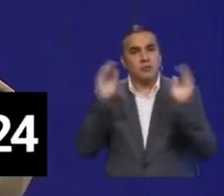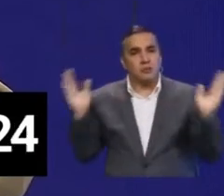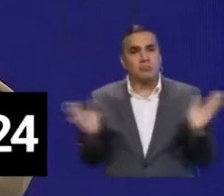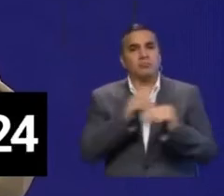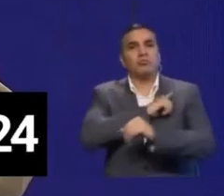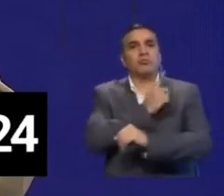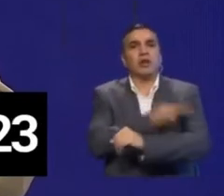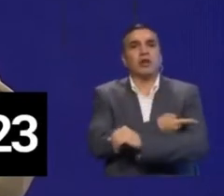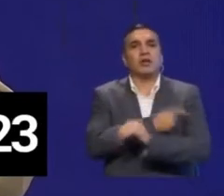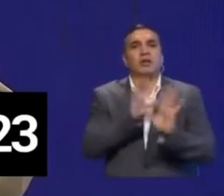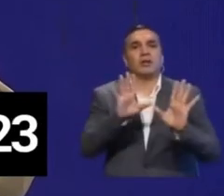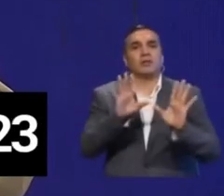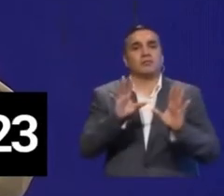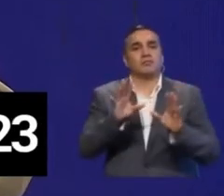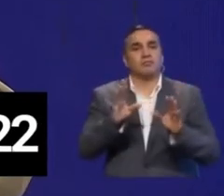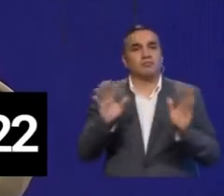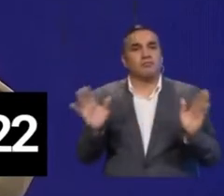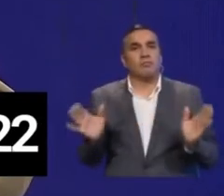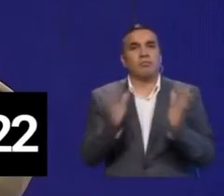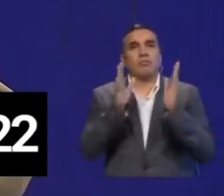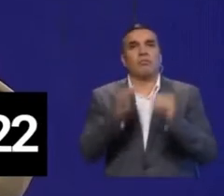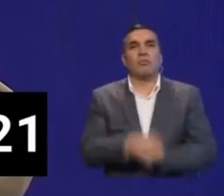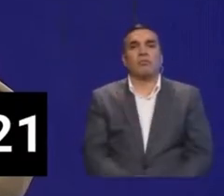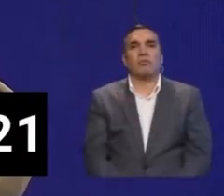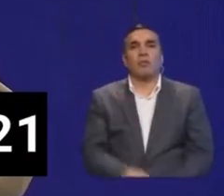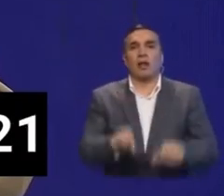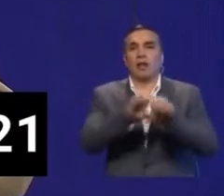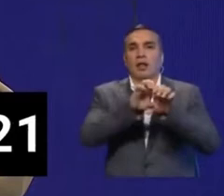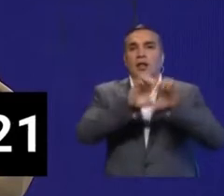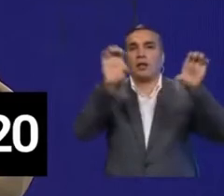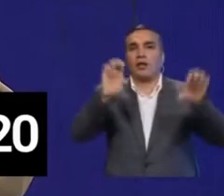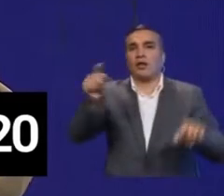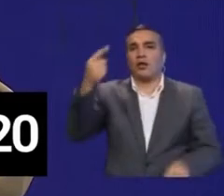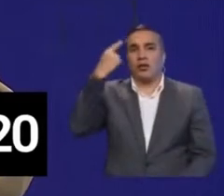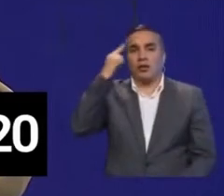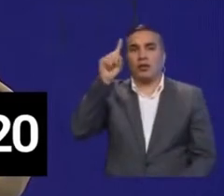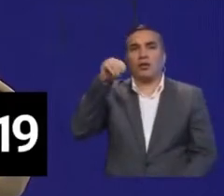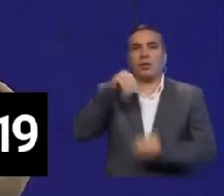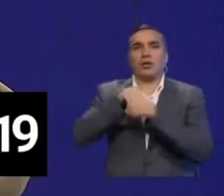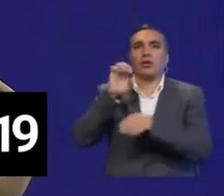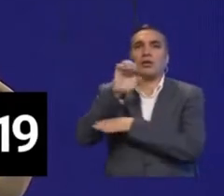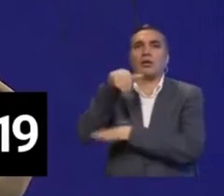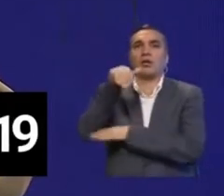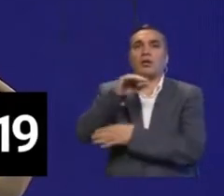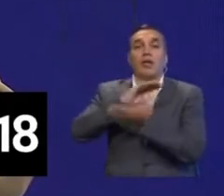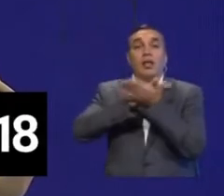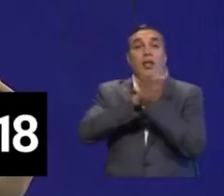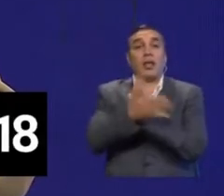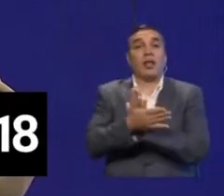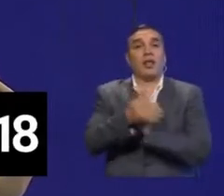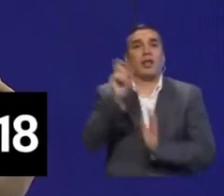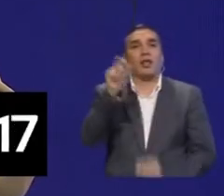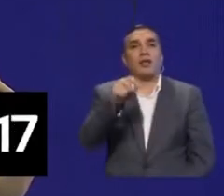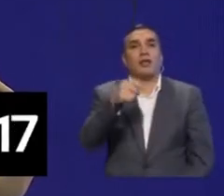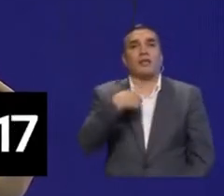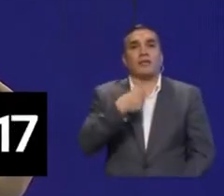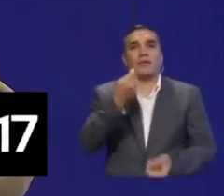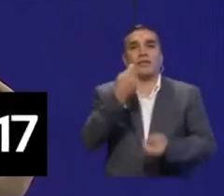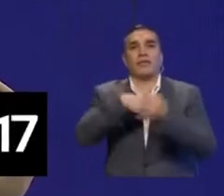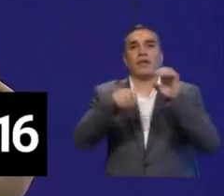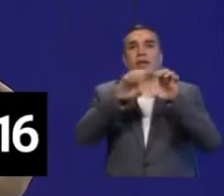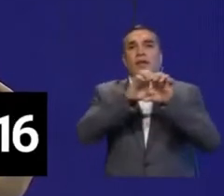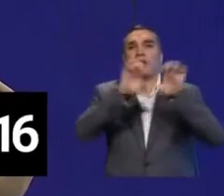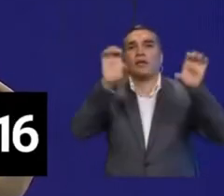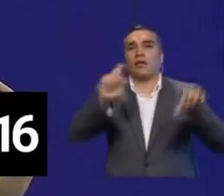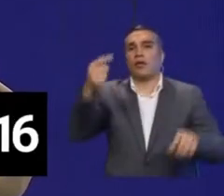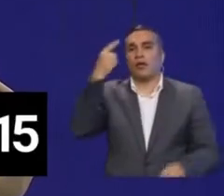y valorar realmente las compañías del Estado ecuatoriano. Nadie debe vender las compañías